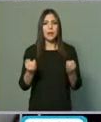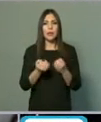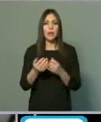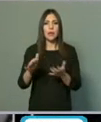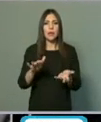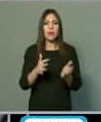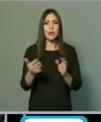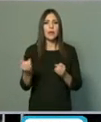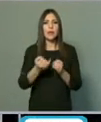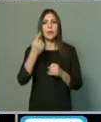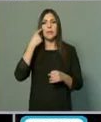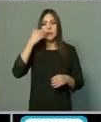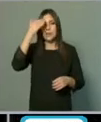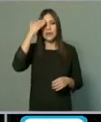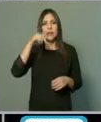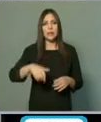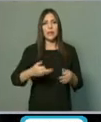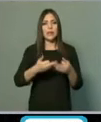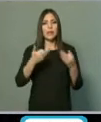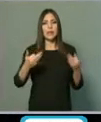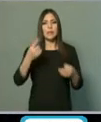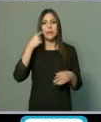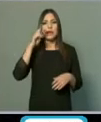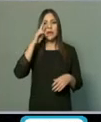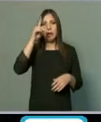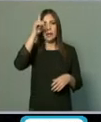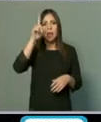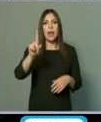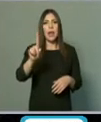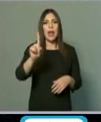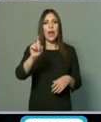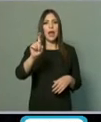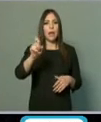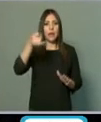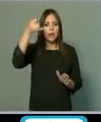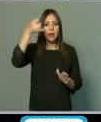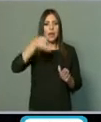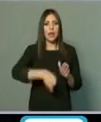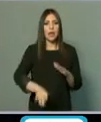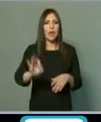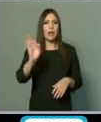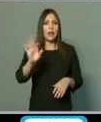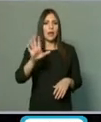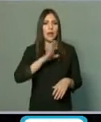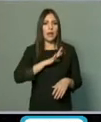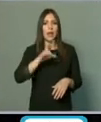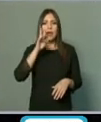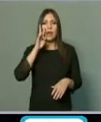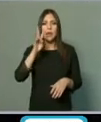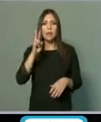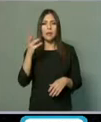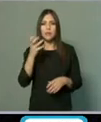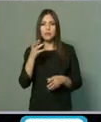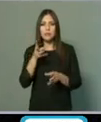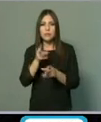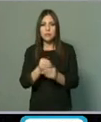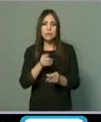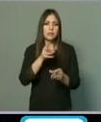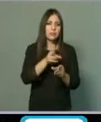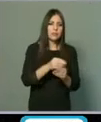mediciones que se han hecho también aquí en la Tierra, en lagos subterráneos en donde podría existir agua. Se hizo una corrección